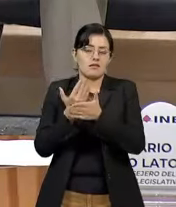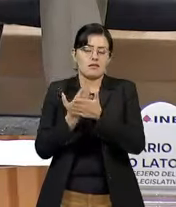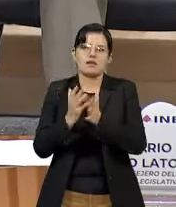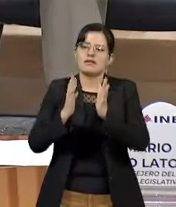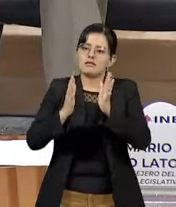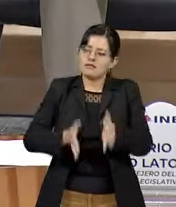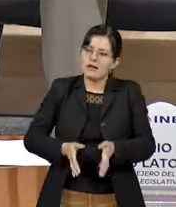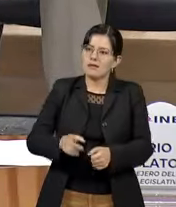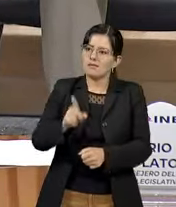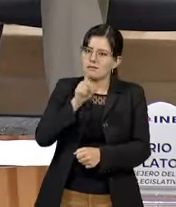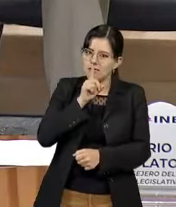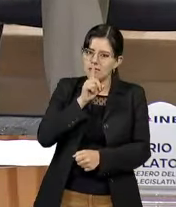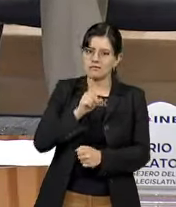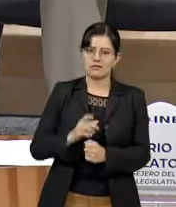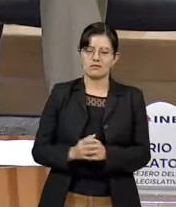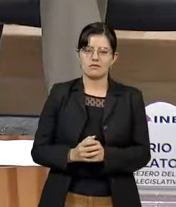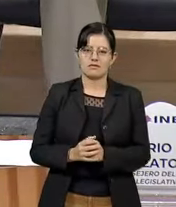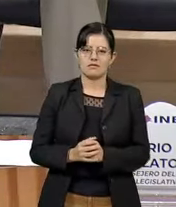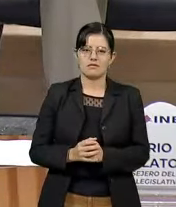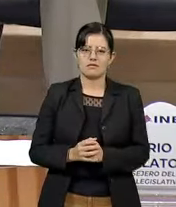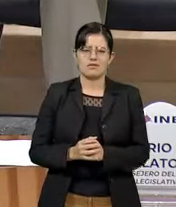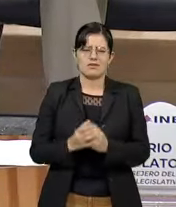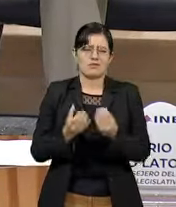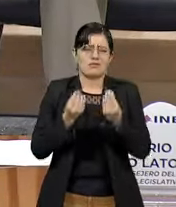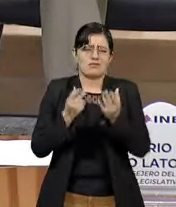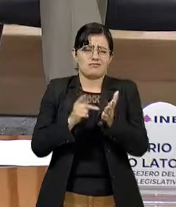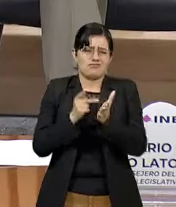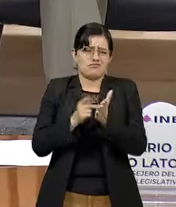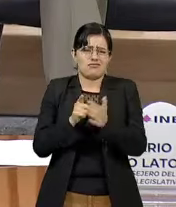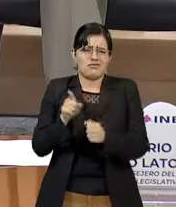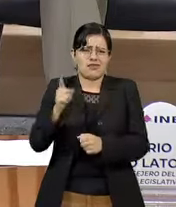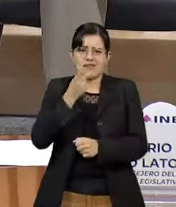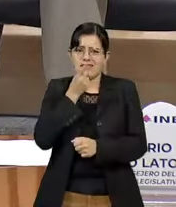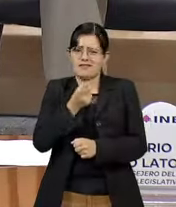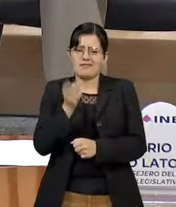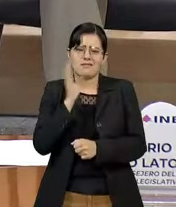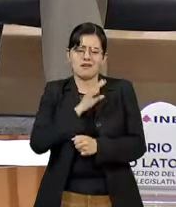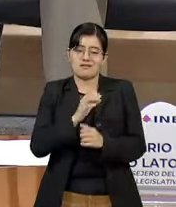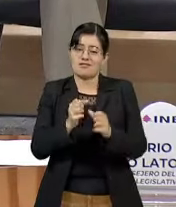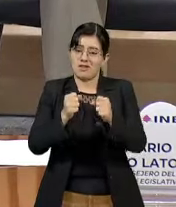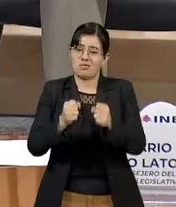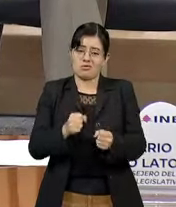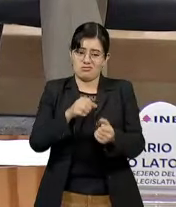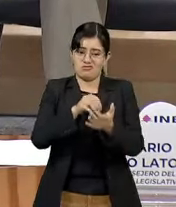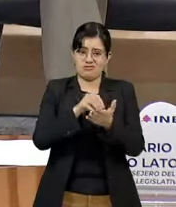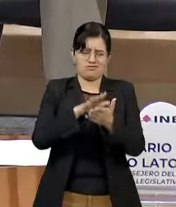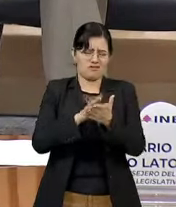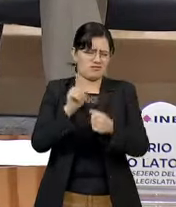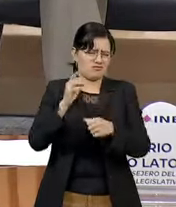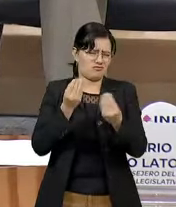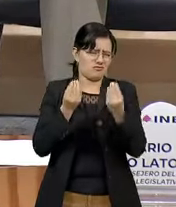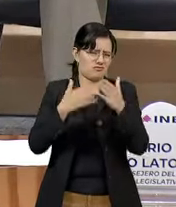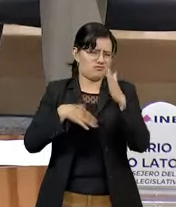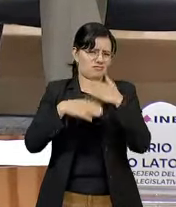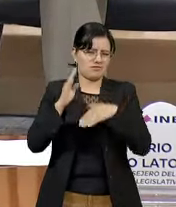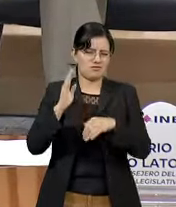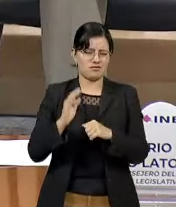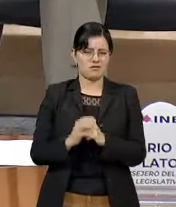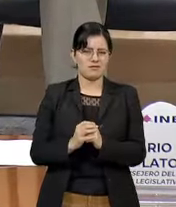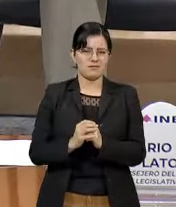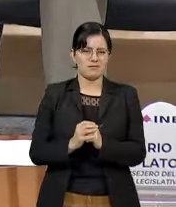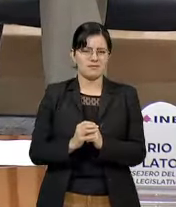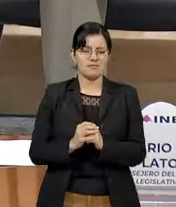cállate chachalaca muchísimas un record guin seguramente no